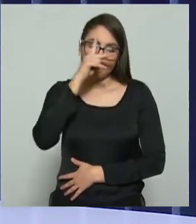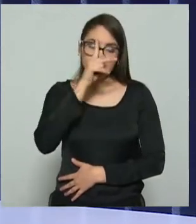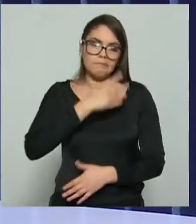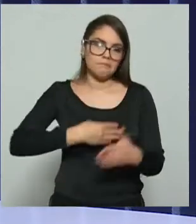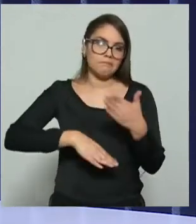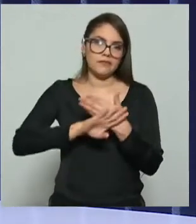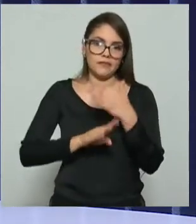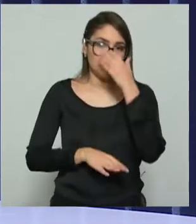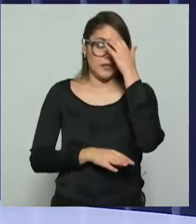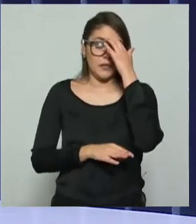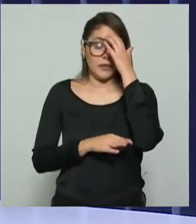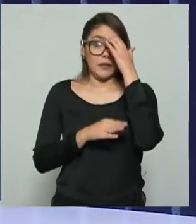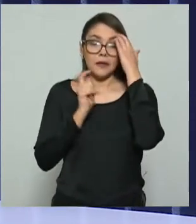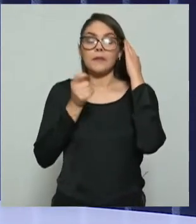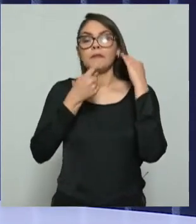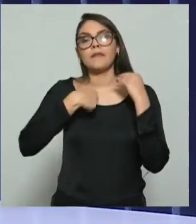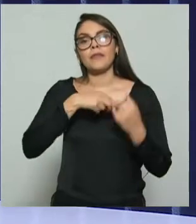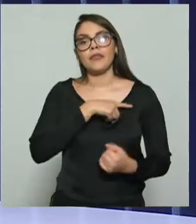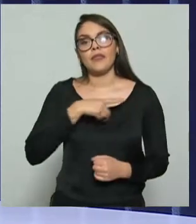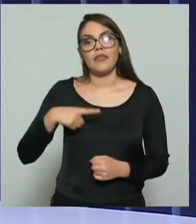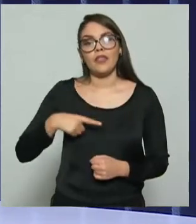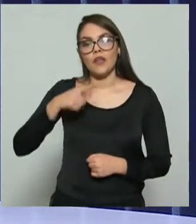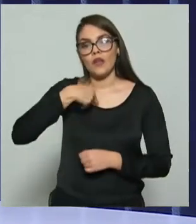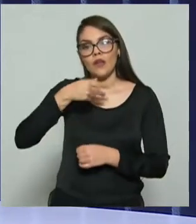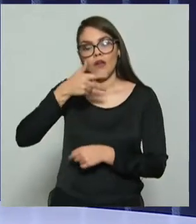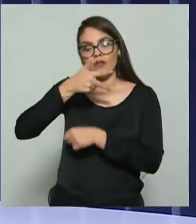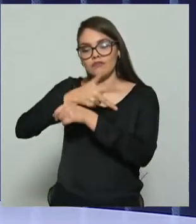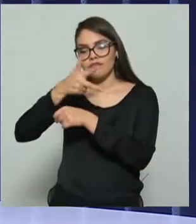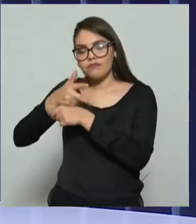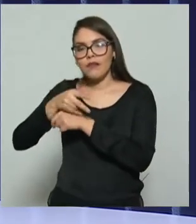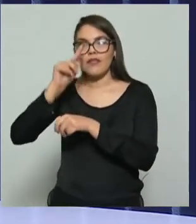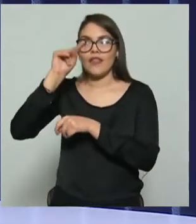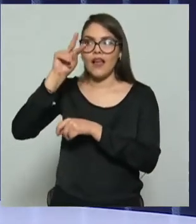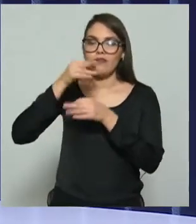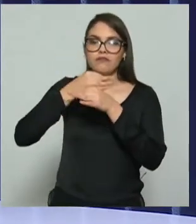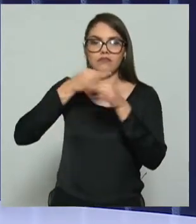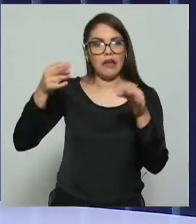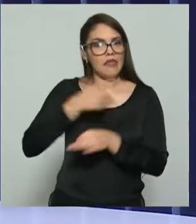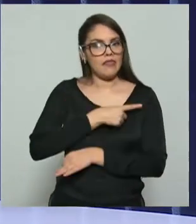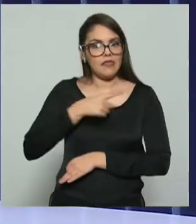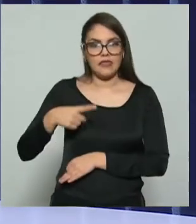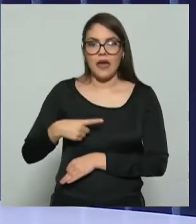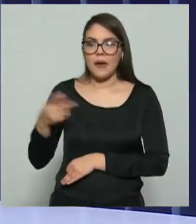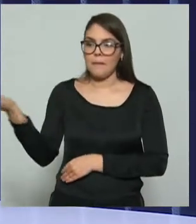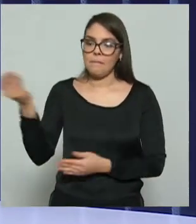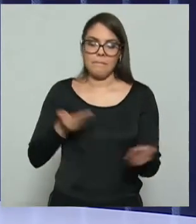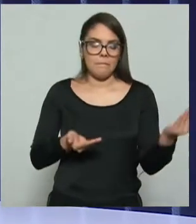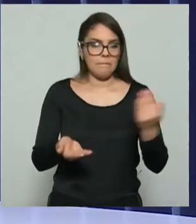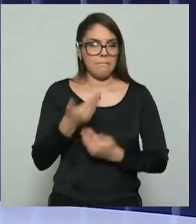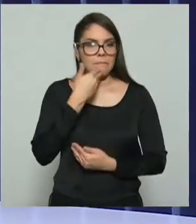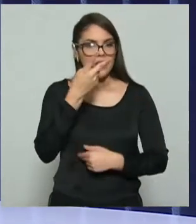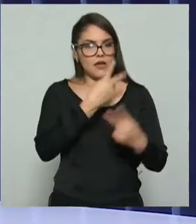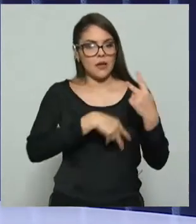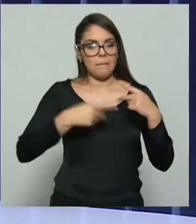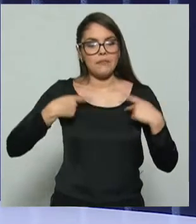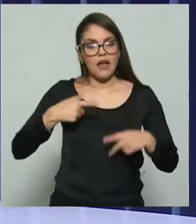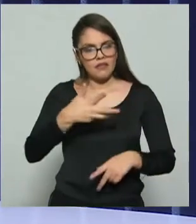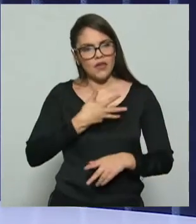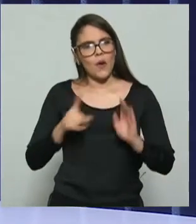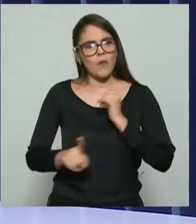supuesto. El compromiso social que tenemos, pues los medios de comunicación tiene que ser inherente, tenemos que abrir micrófonos ante esta problemática, hacia